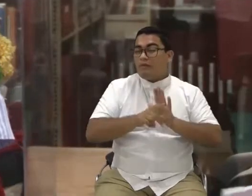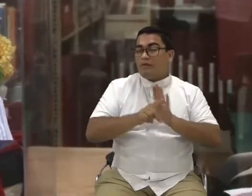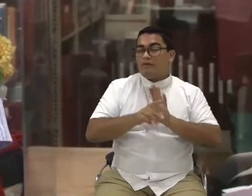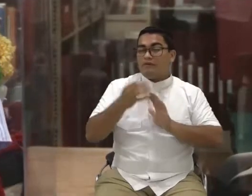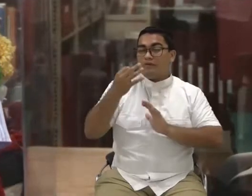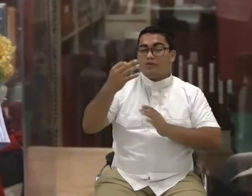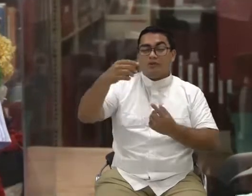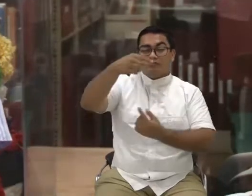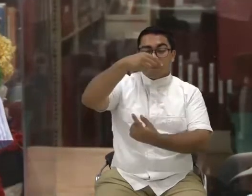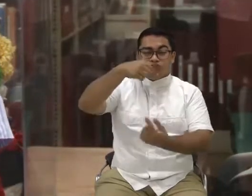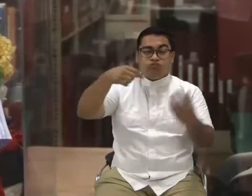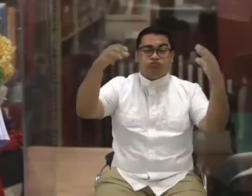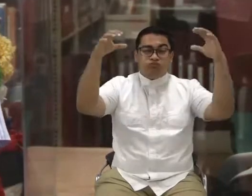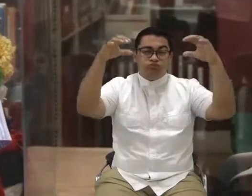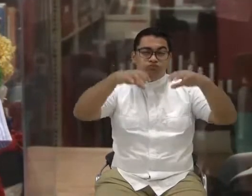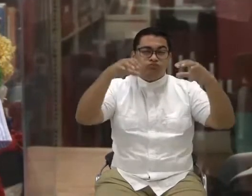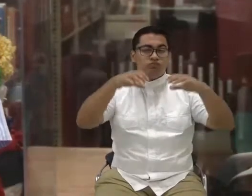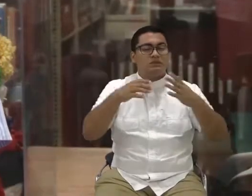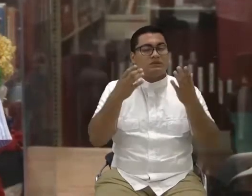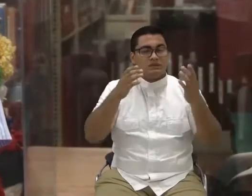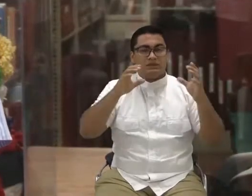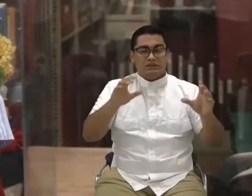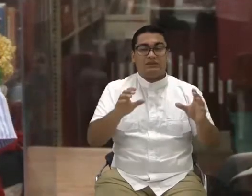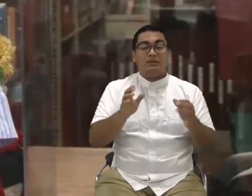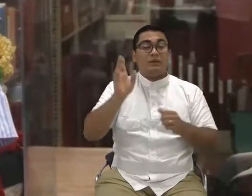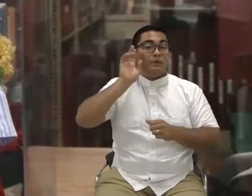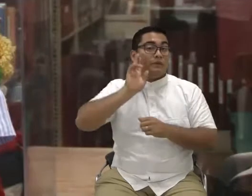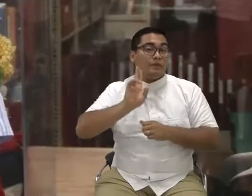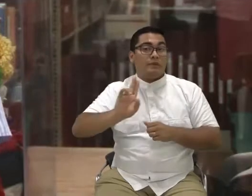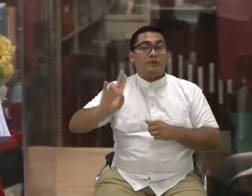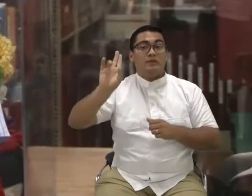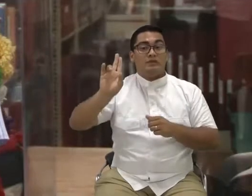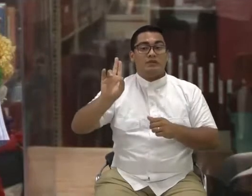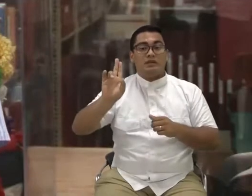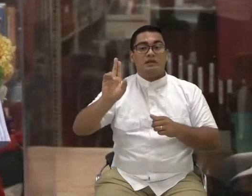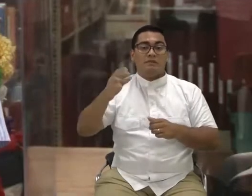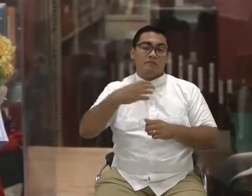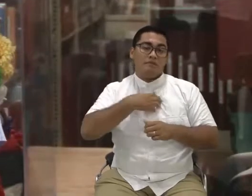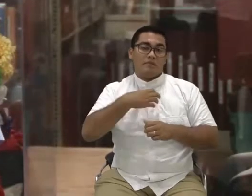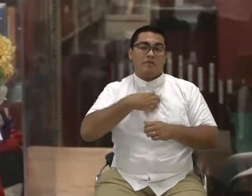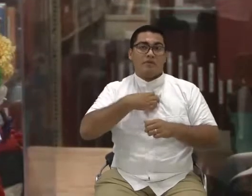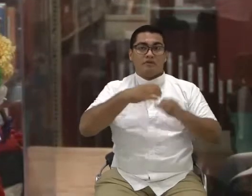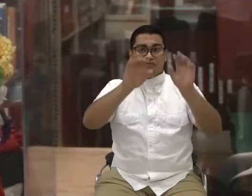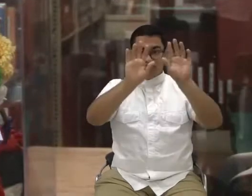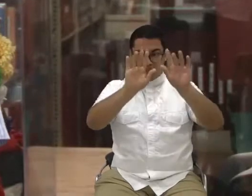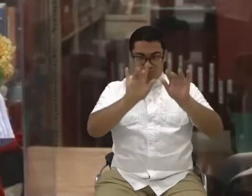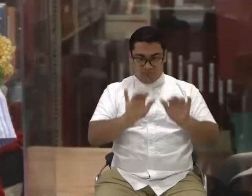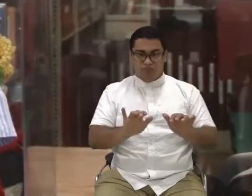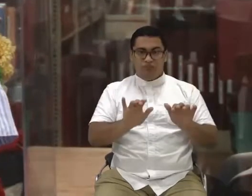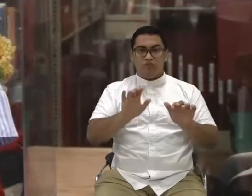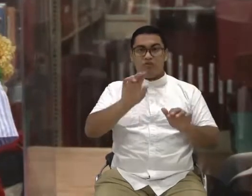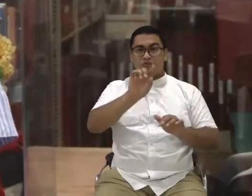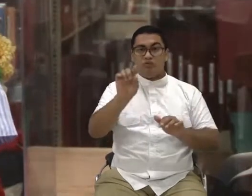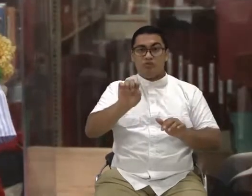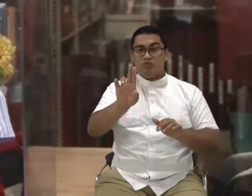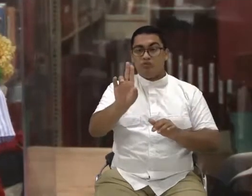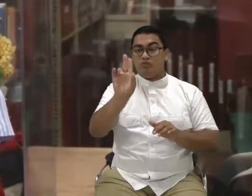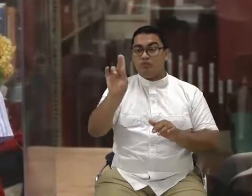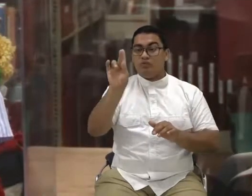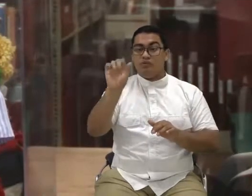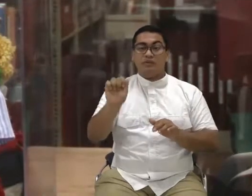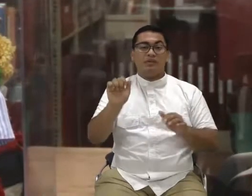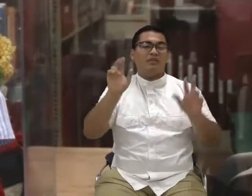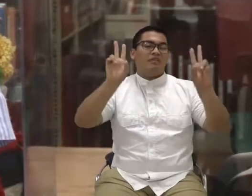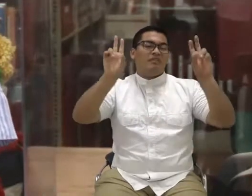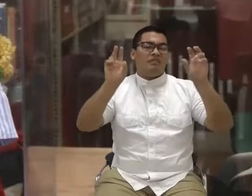desarrollado una serie de proyectos de extensión universitaria desde la escala regional a través de la plataforma del CESUCA en temas de